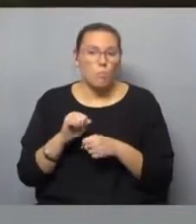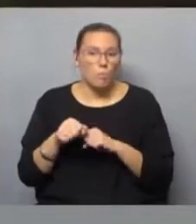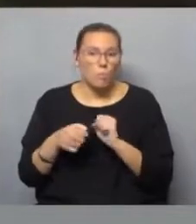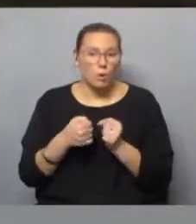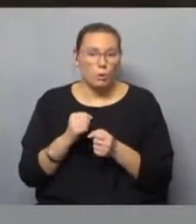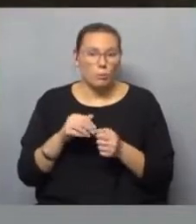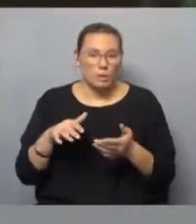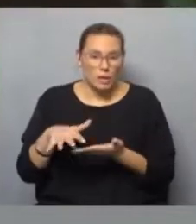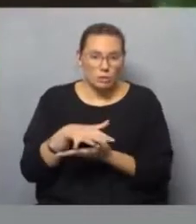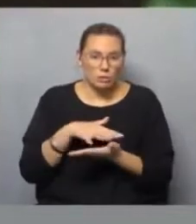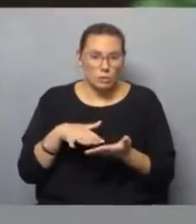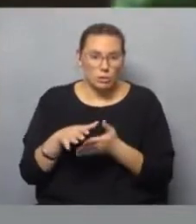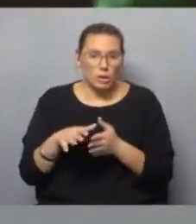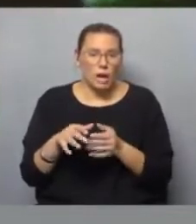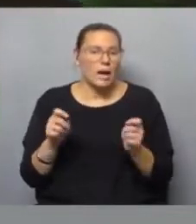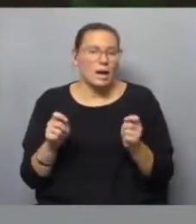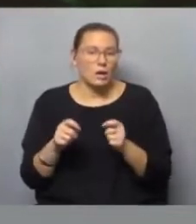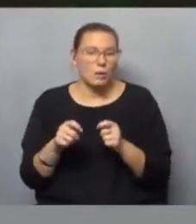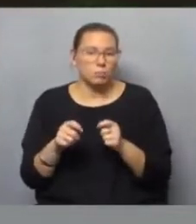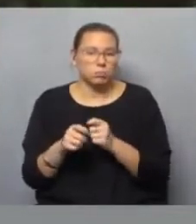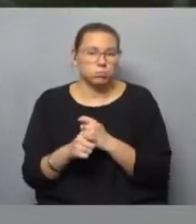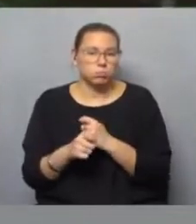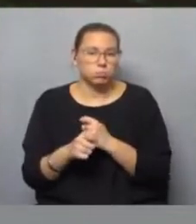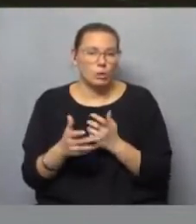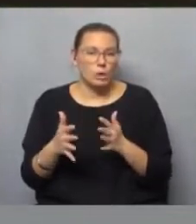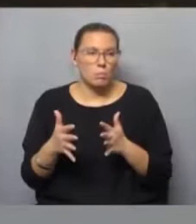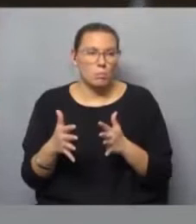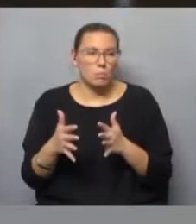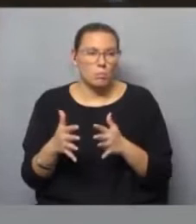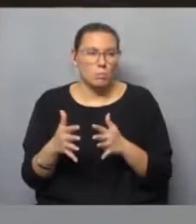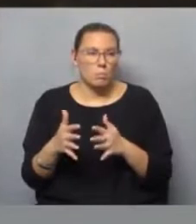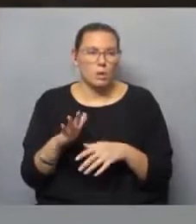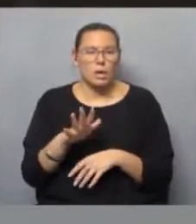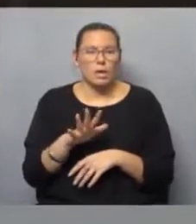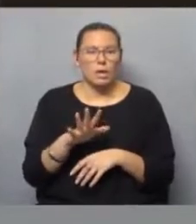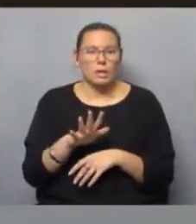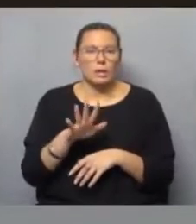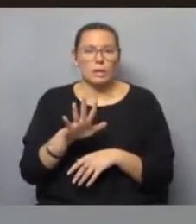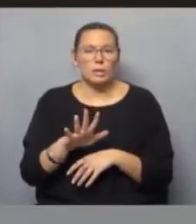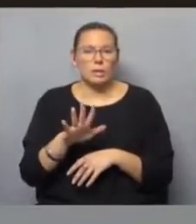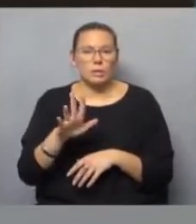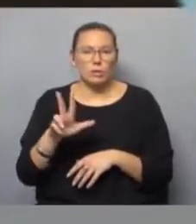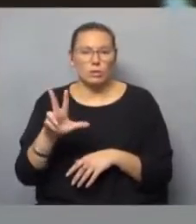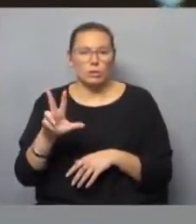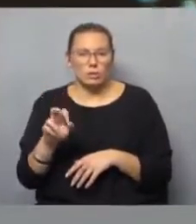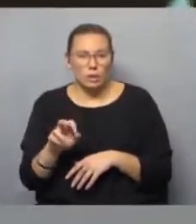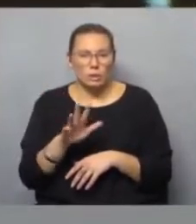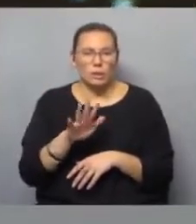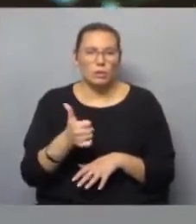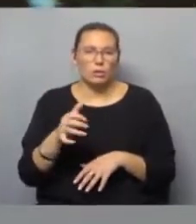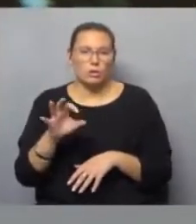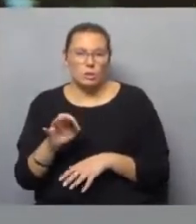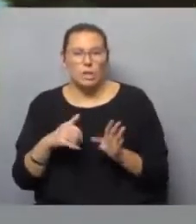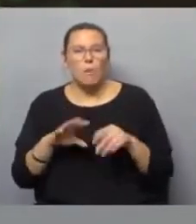esa zona, digamos, se movió y están datados entre 530, 560, tiene más de un